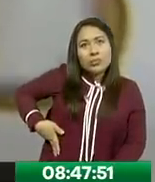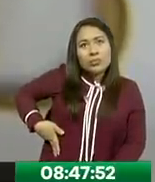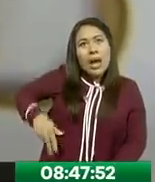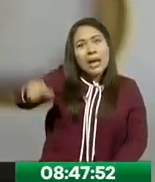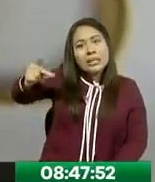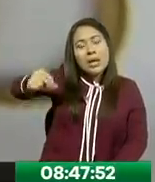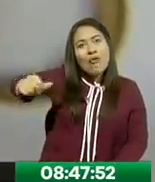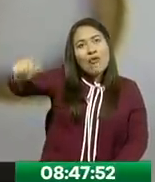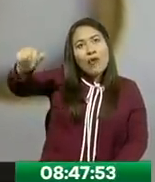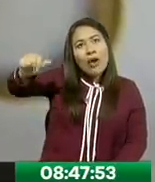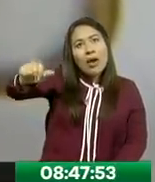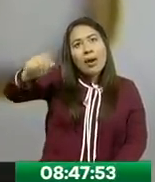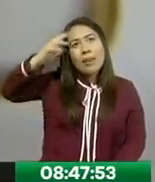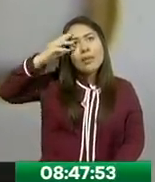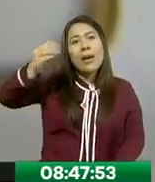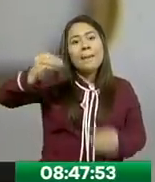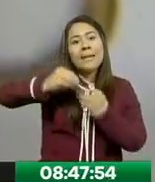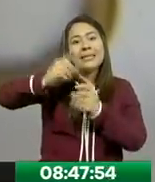se fue.